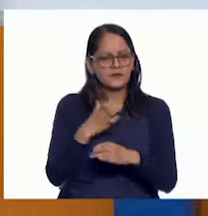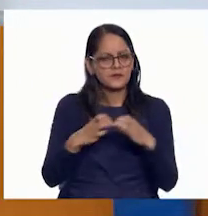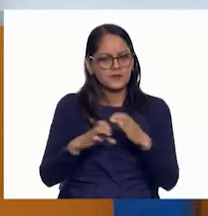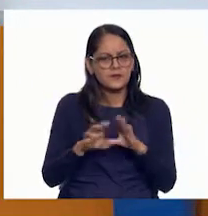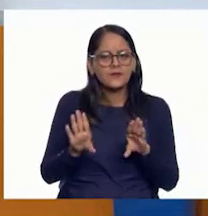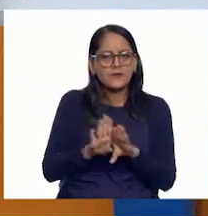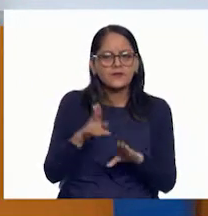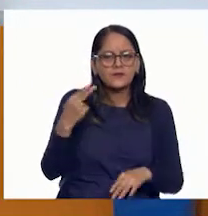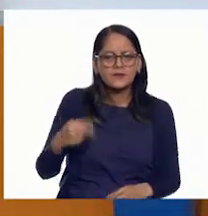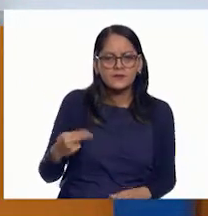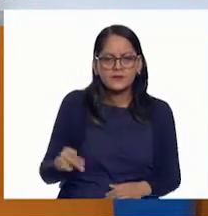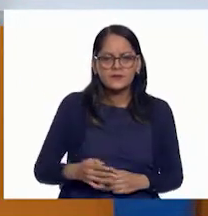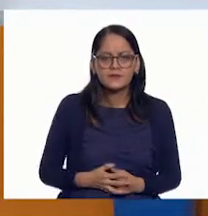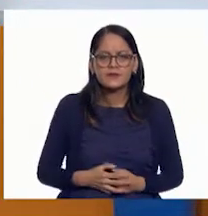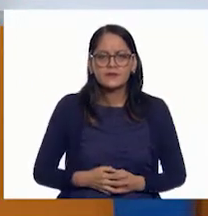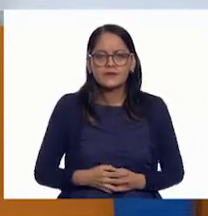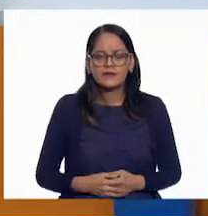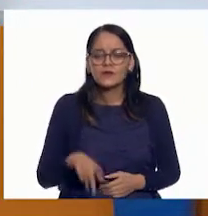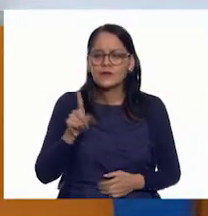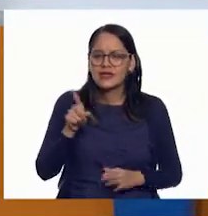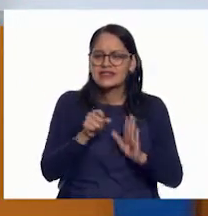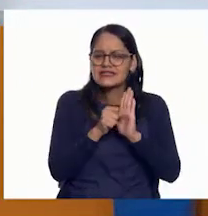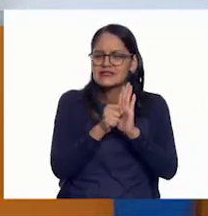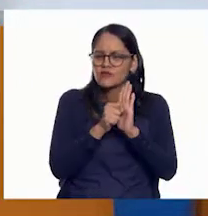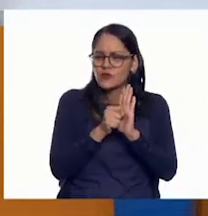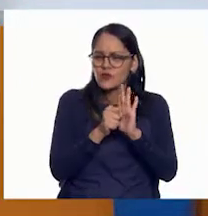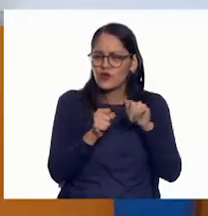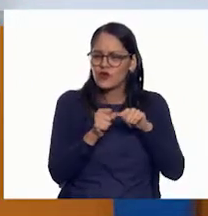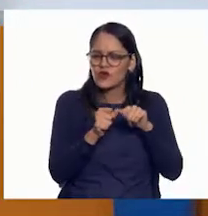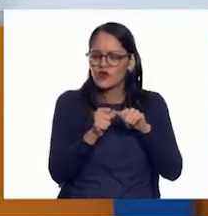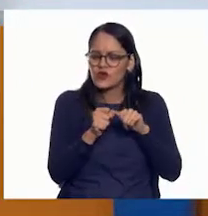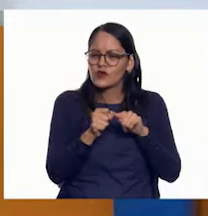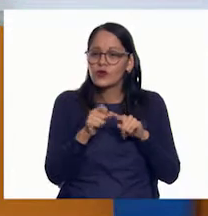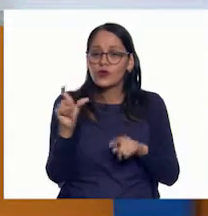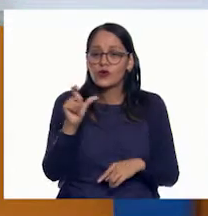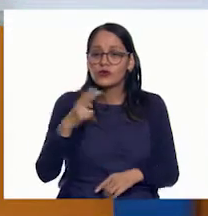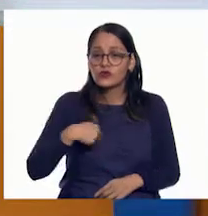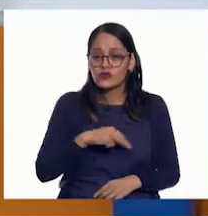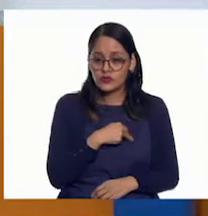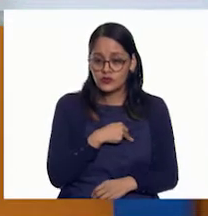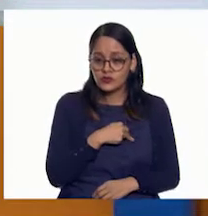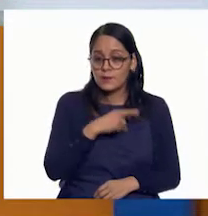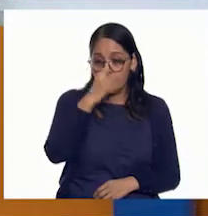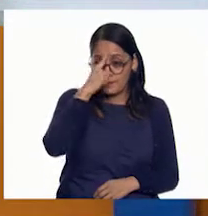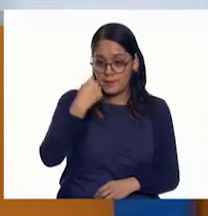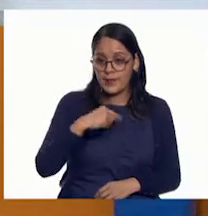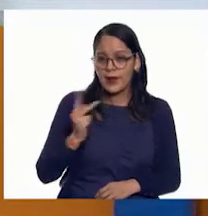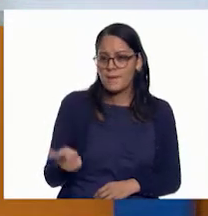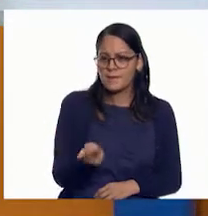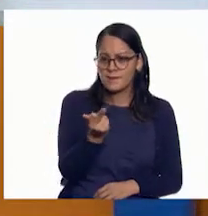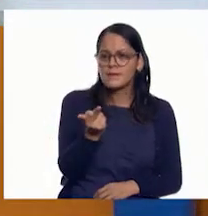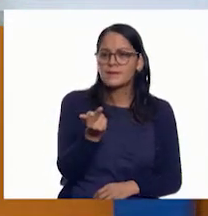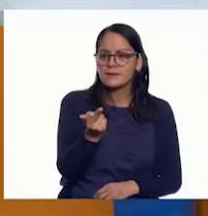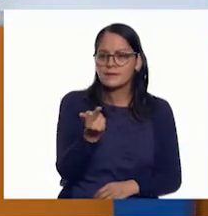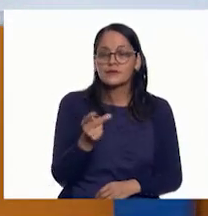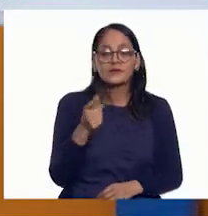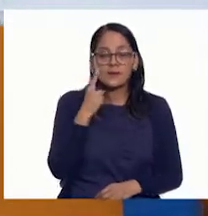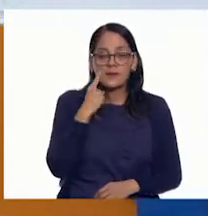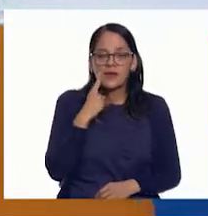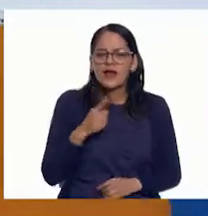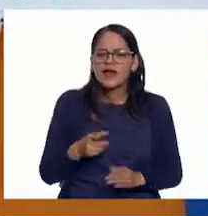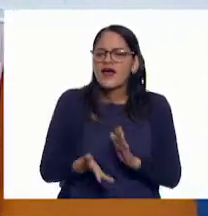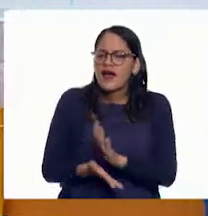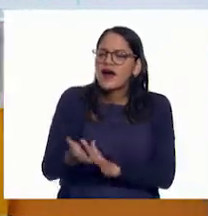se llama ese signo que anotamos a las oraciones para hacer una pregunta? Porque aquí dice: ¿a